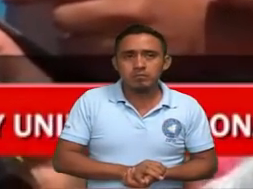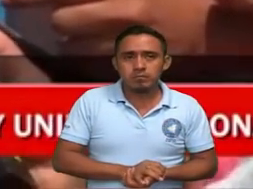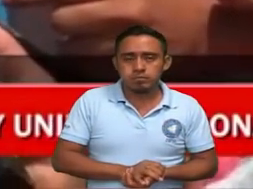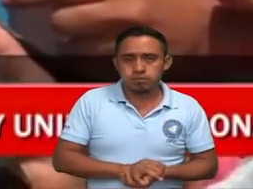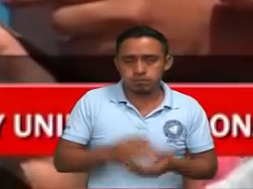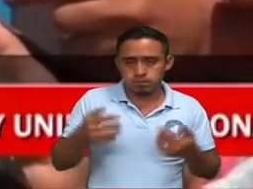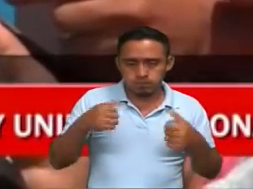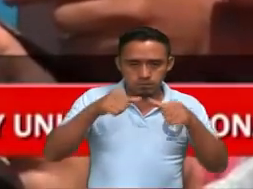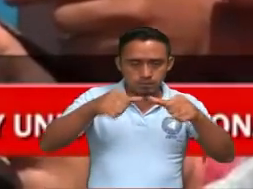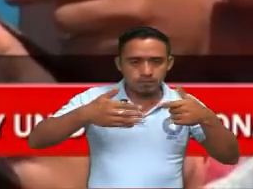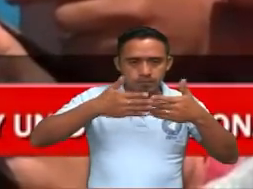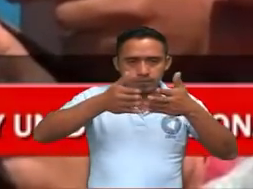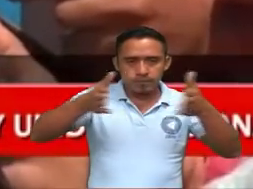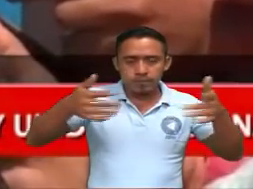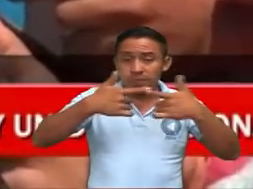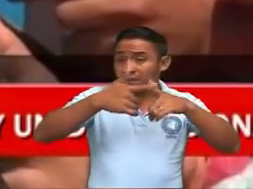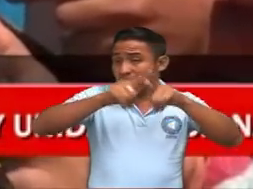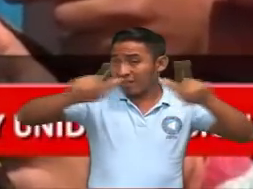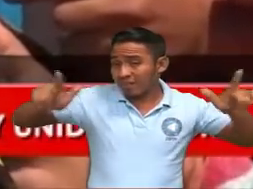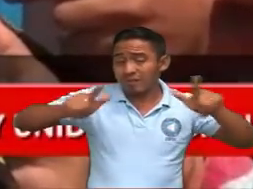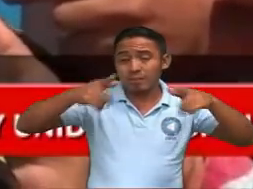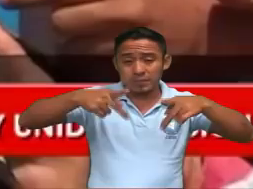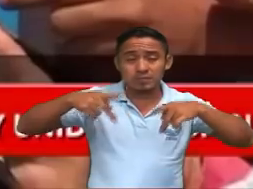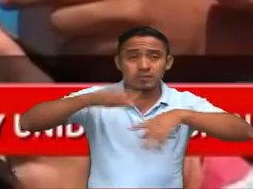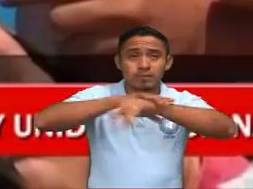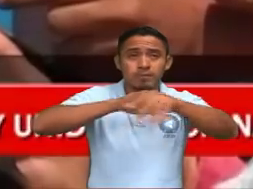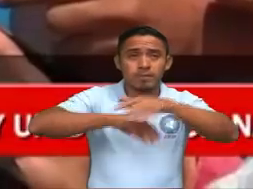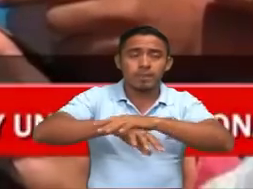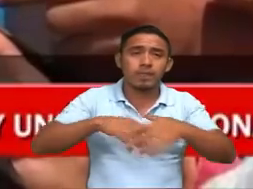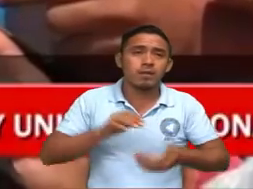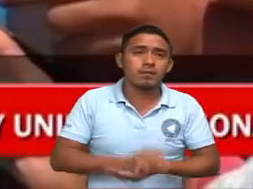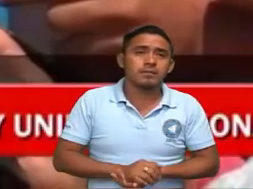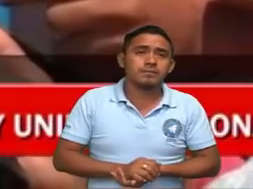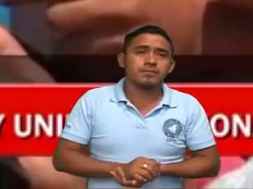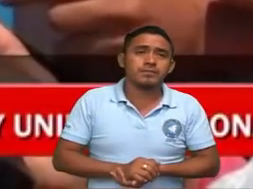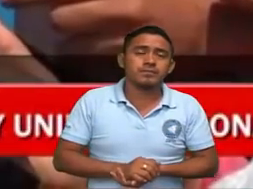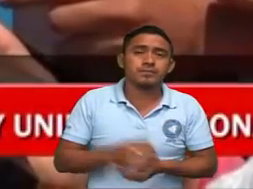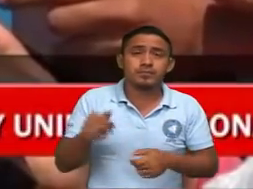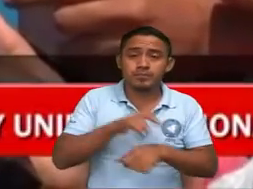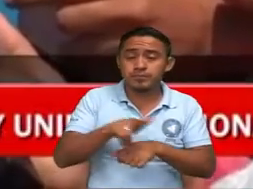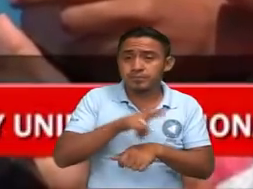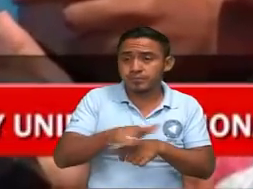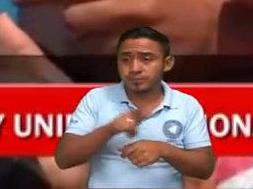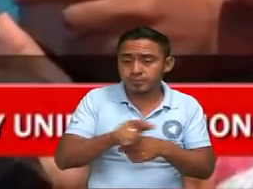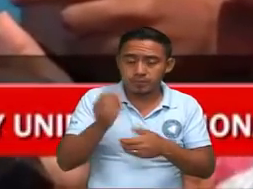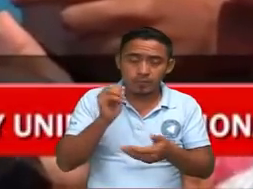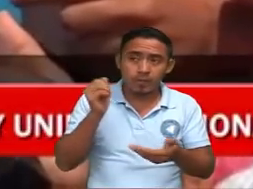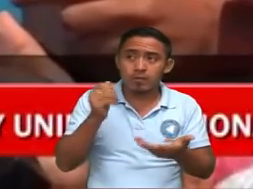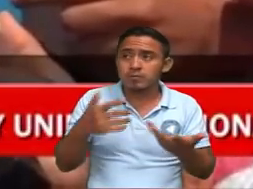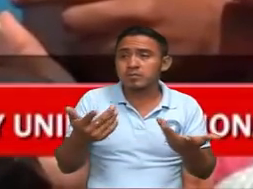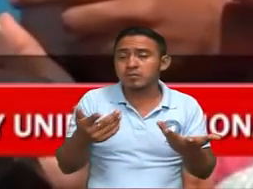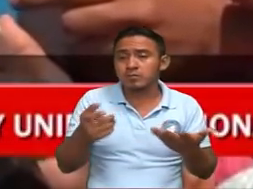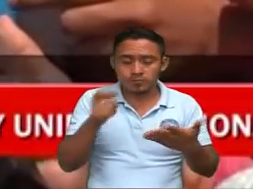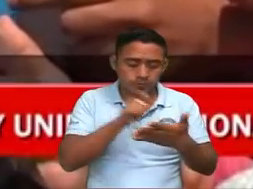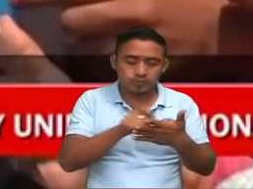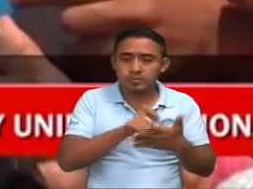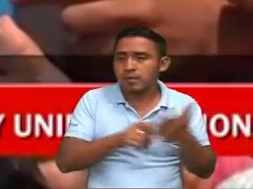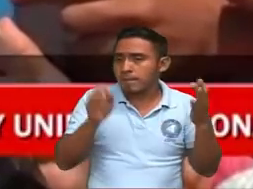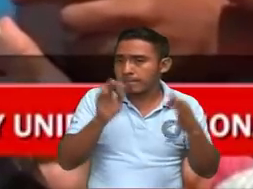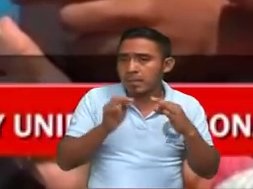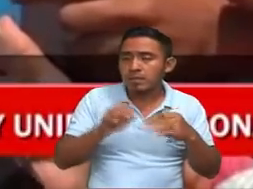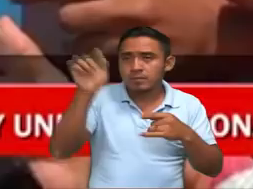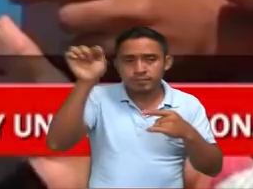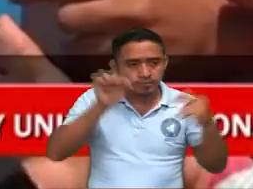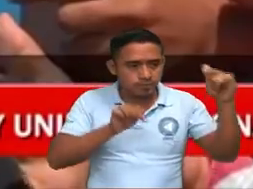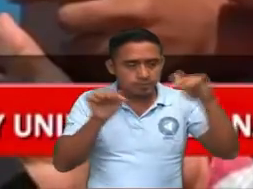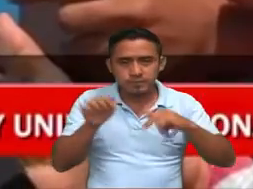liberando prisioneros. Vamos a seguir construyendo un marco de